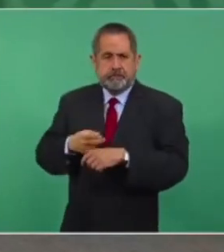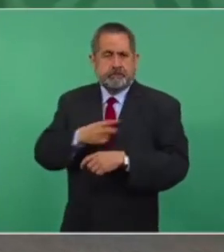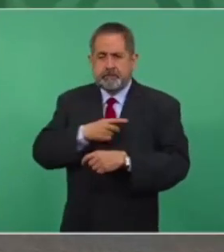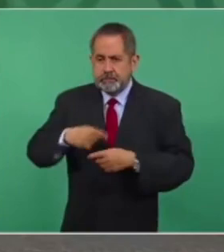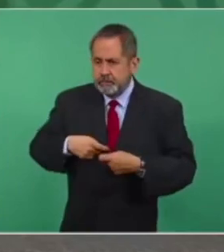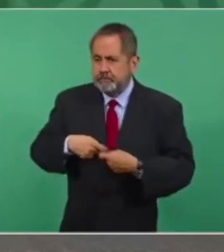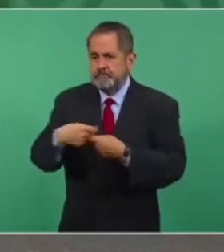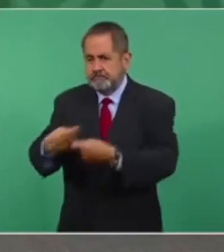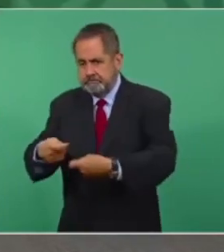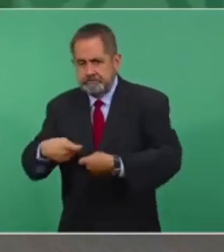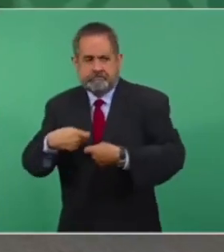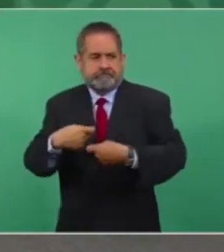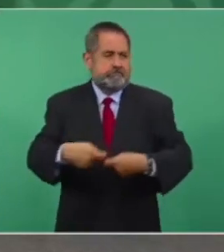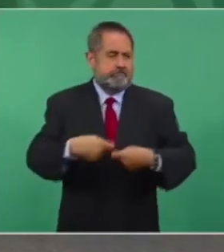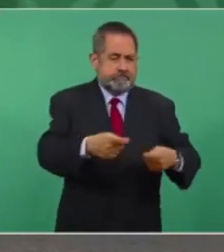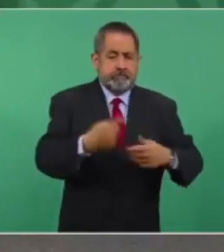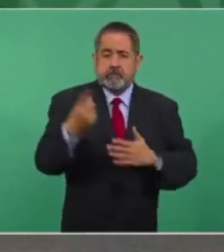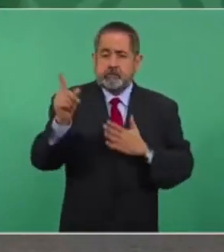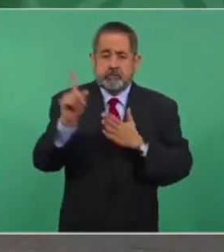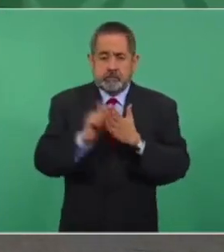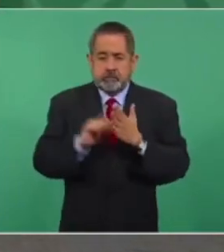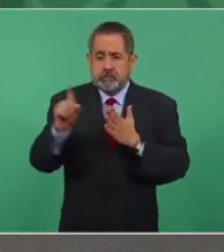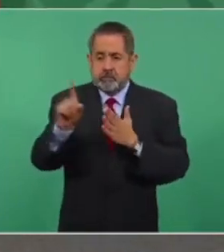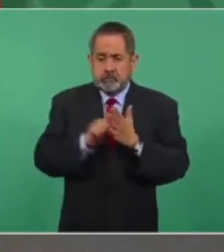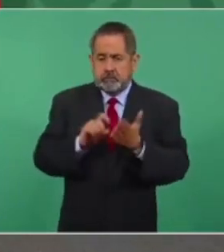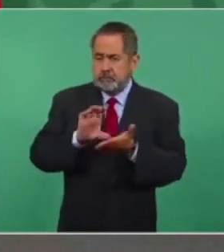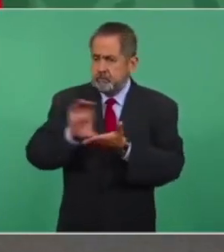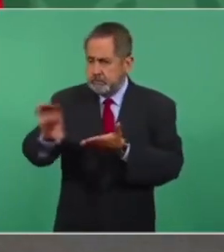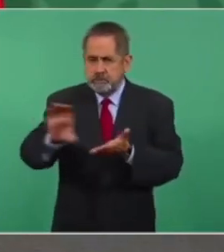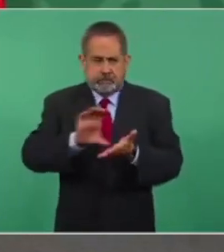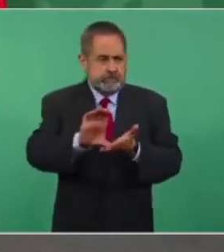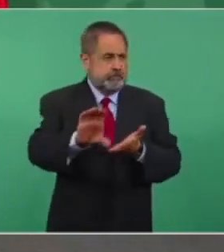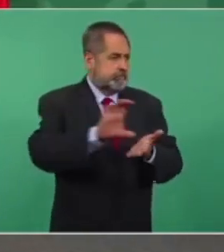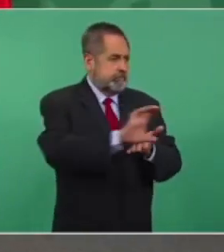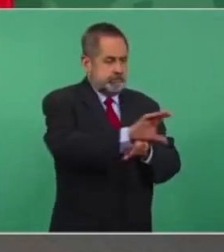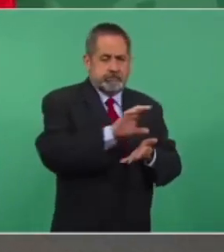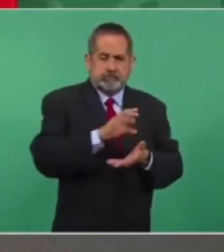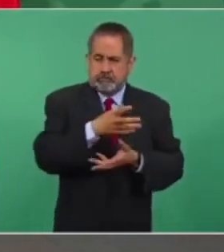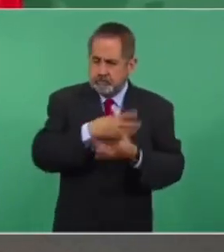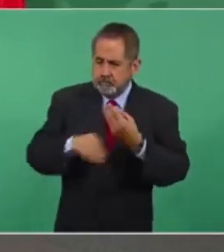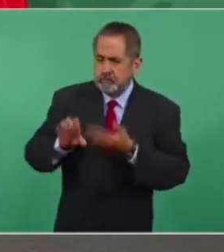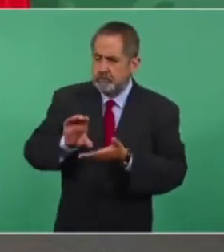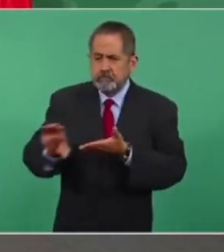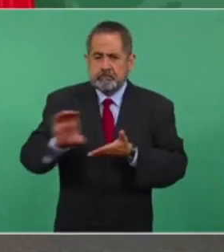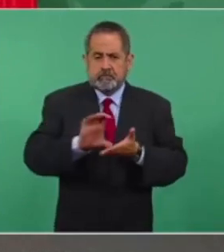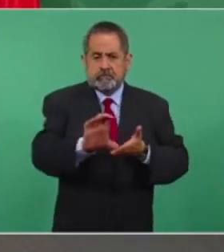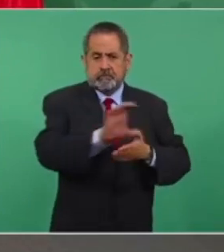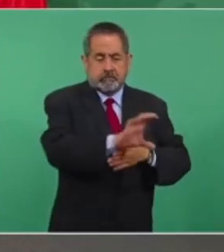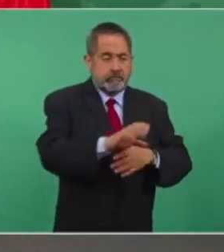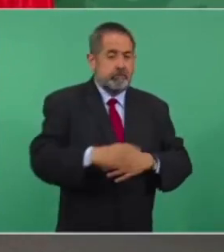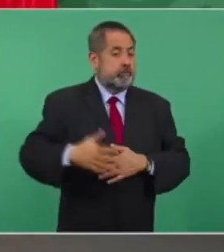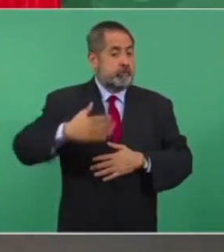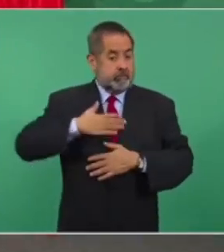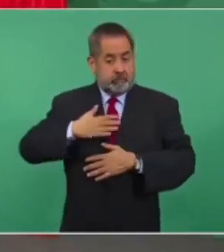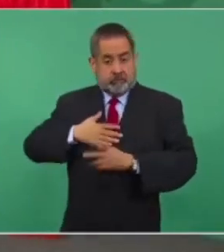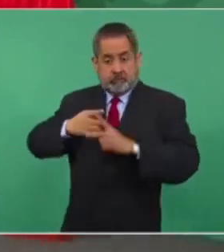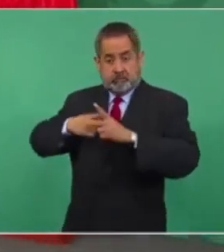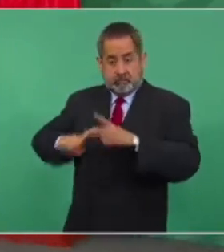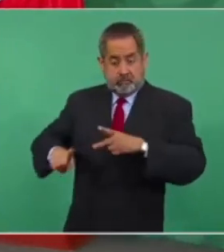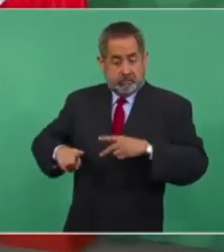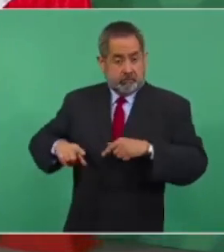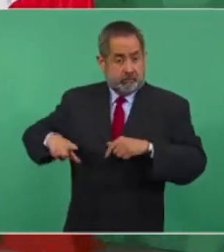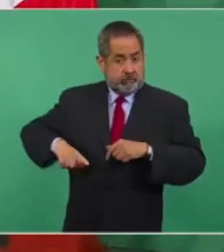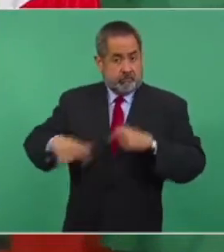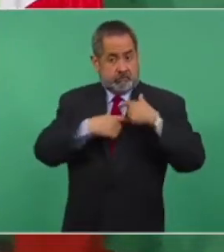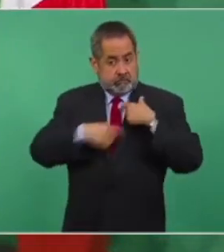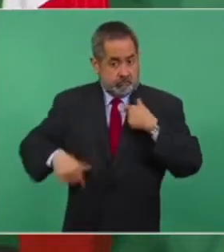entregarlo mes con mes. Desde que estoy en el gobierno, nunca se ha dejado